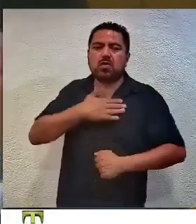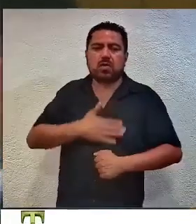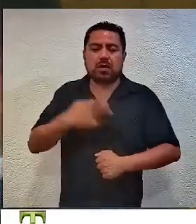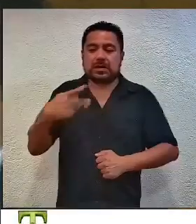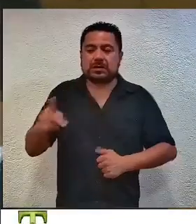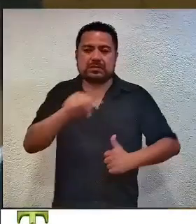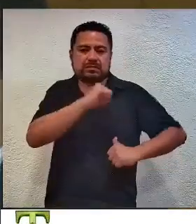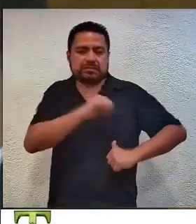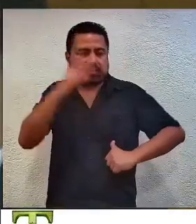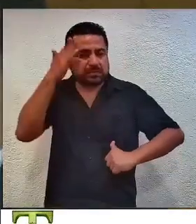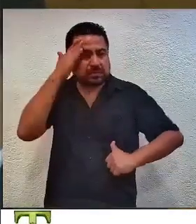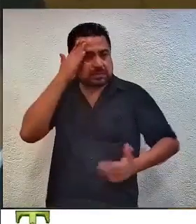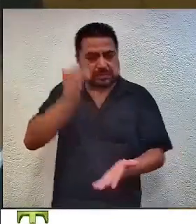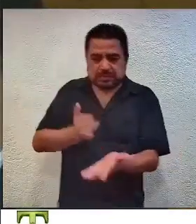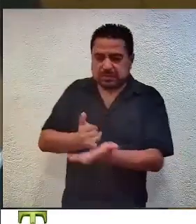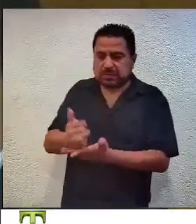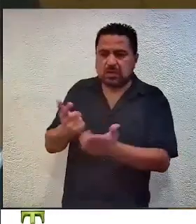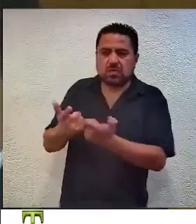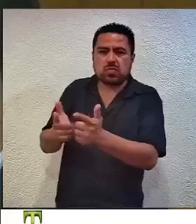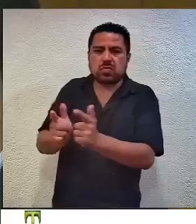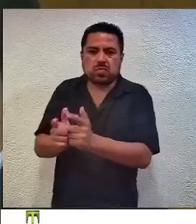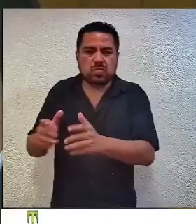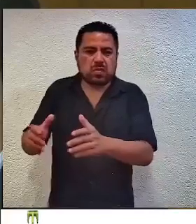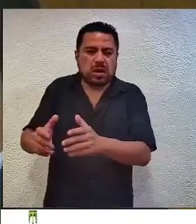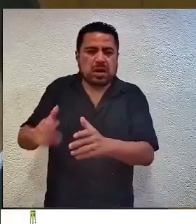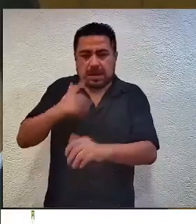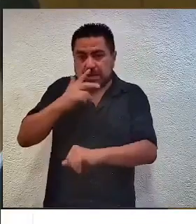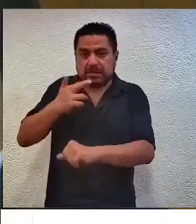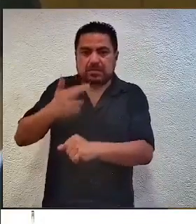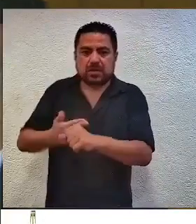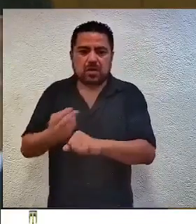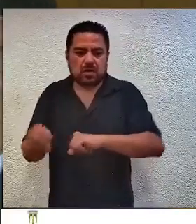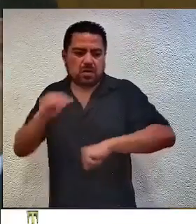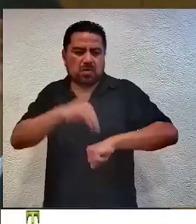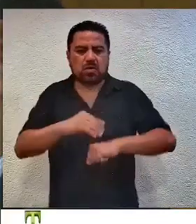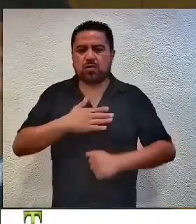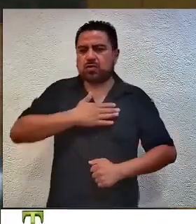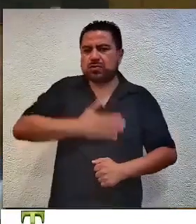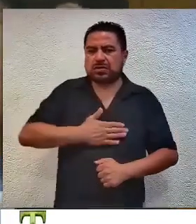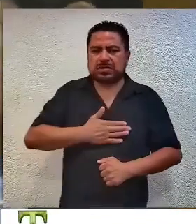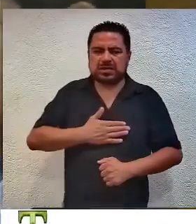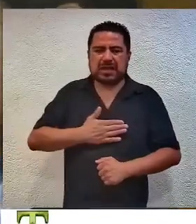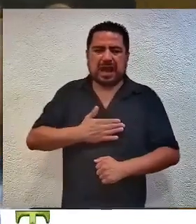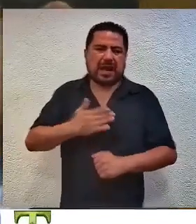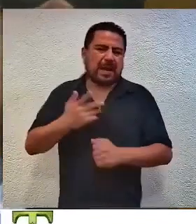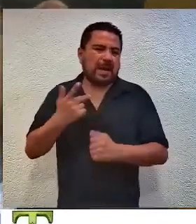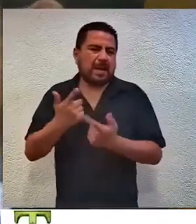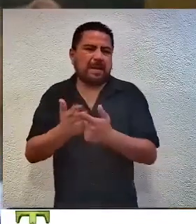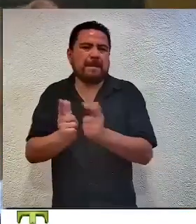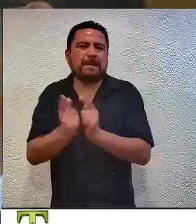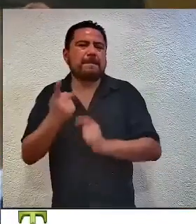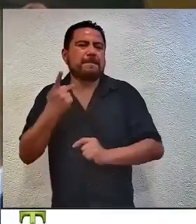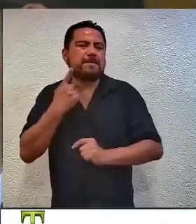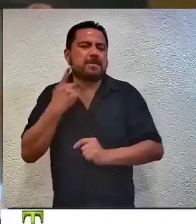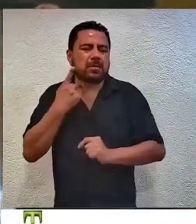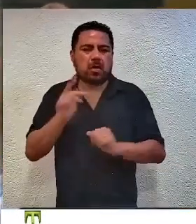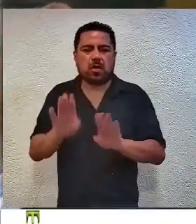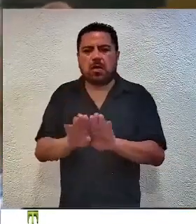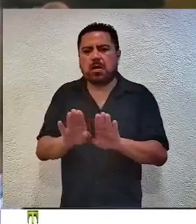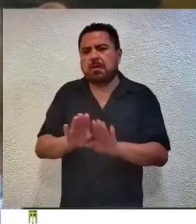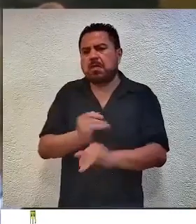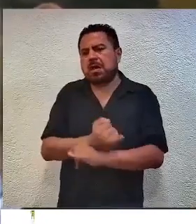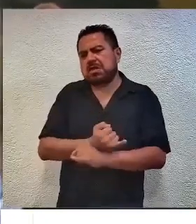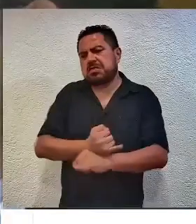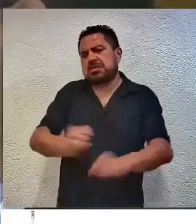órgano de decisión colegiada responsable de la impartición de justicia intrapartidaria de carácter